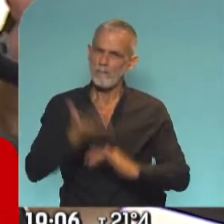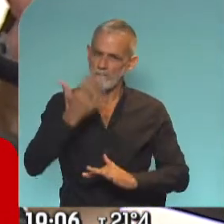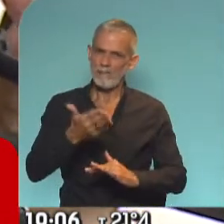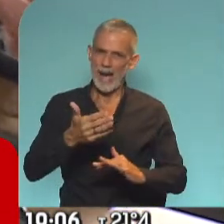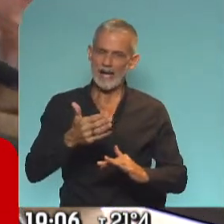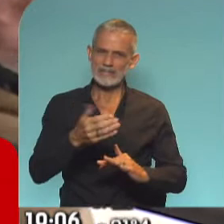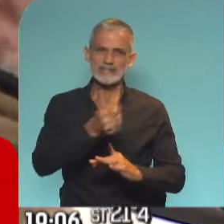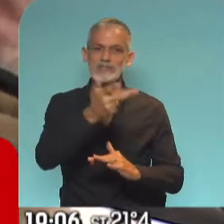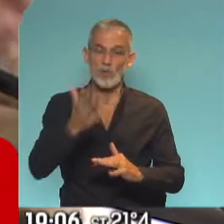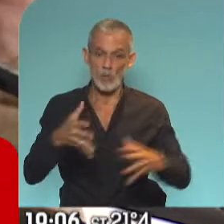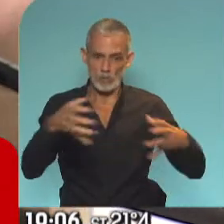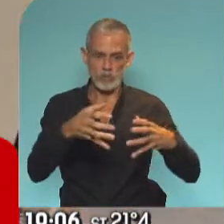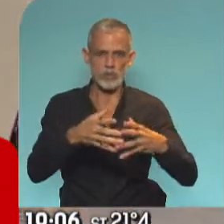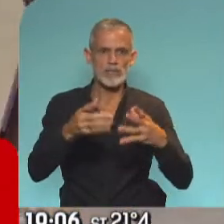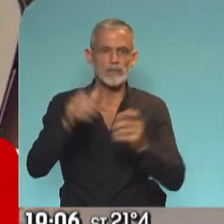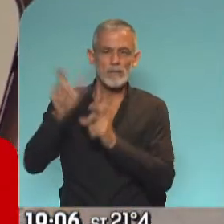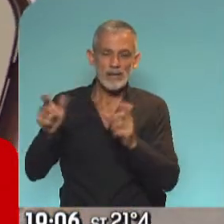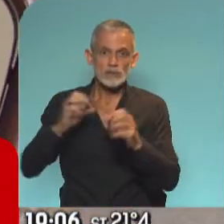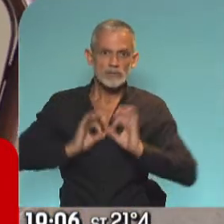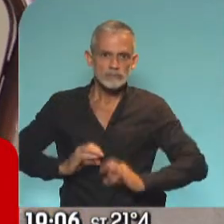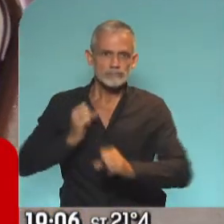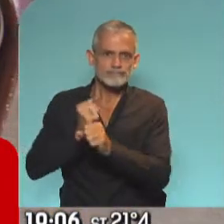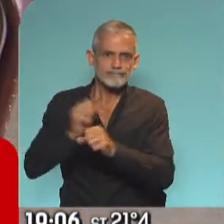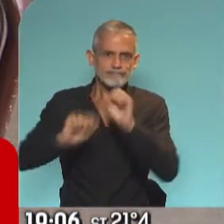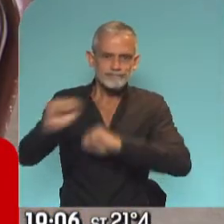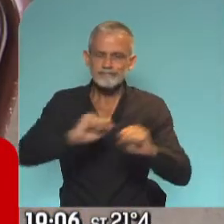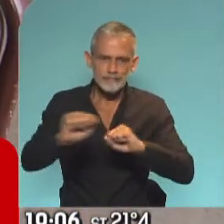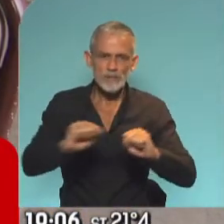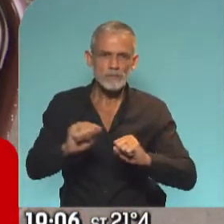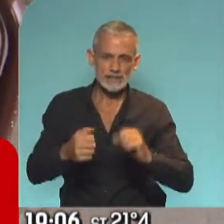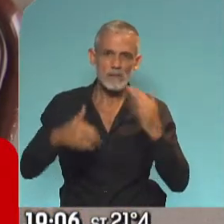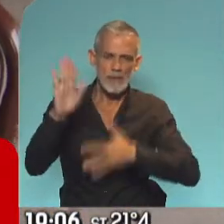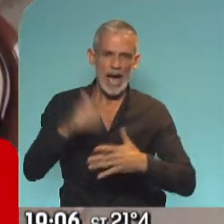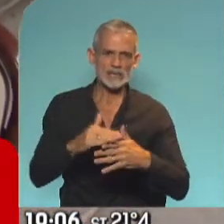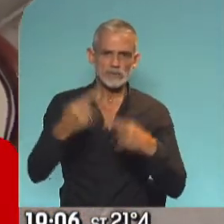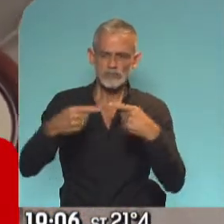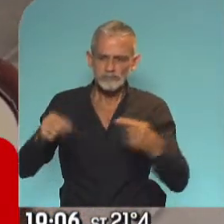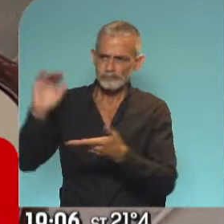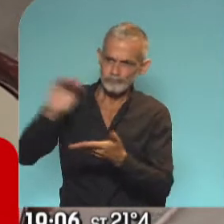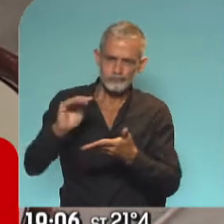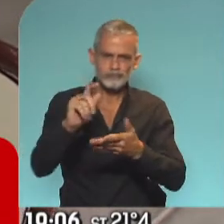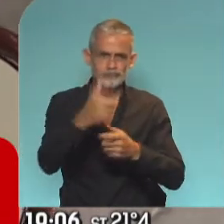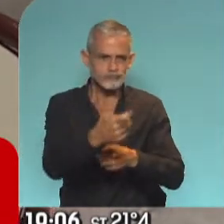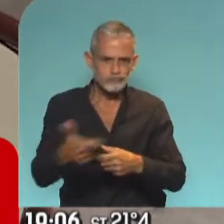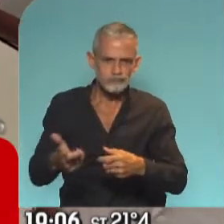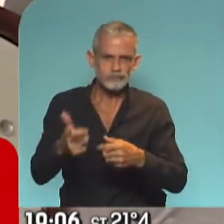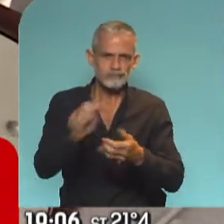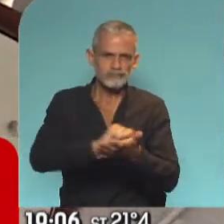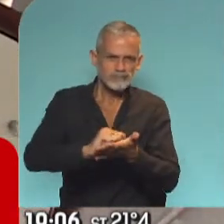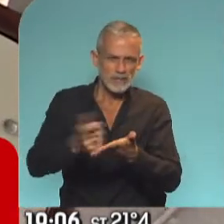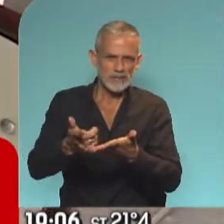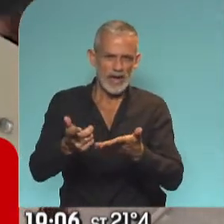aumentar todas las cuadrillas de limpieza, aumentar todos los elementos de sanitización, prever toda